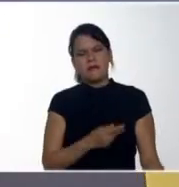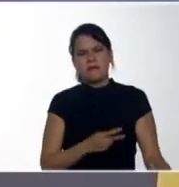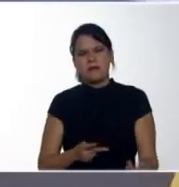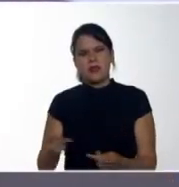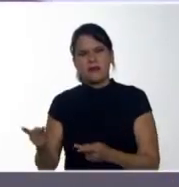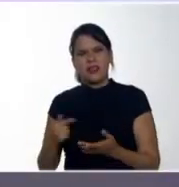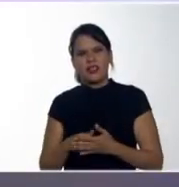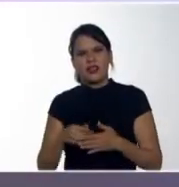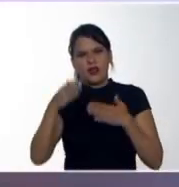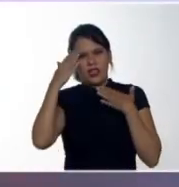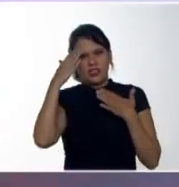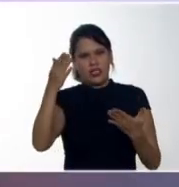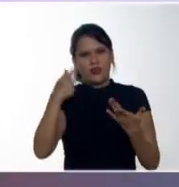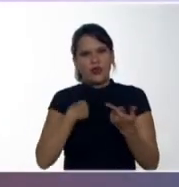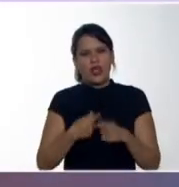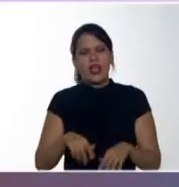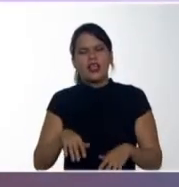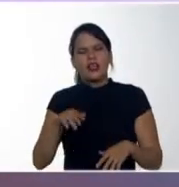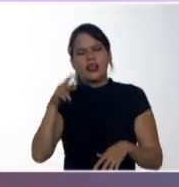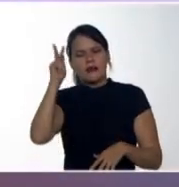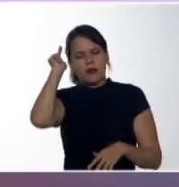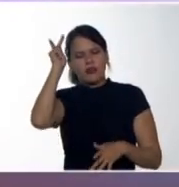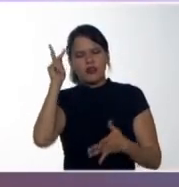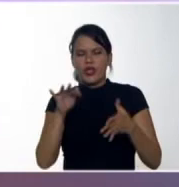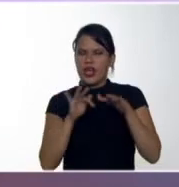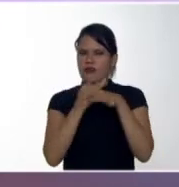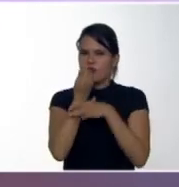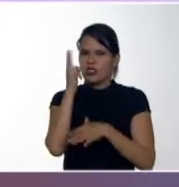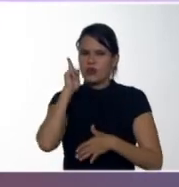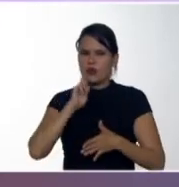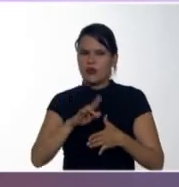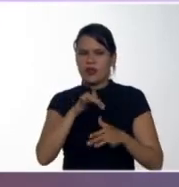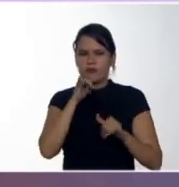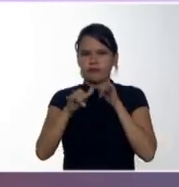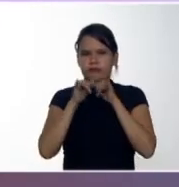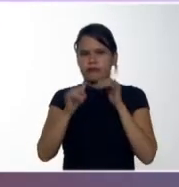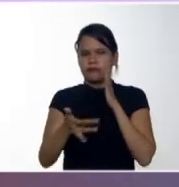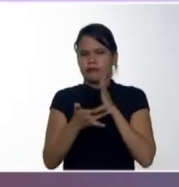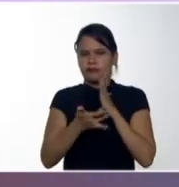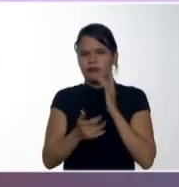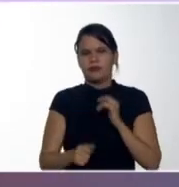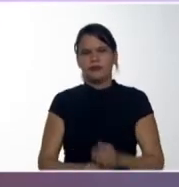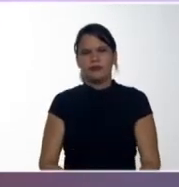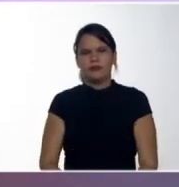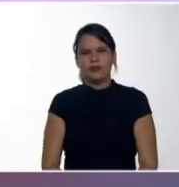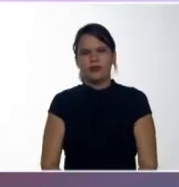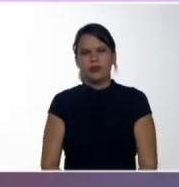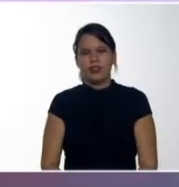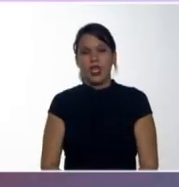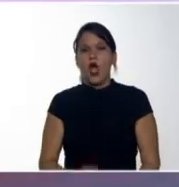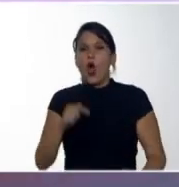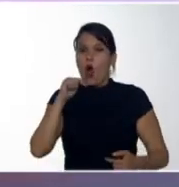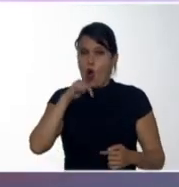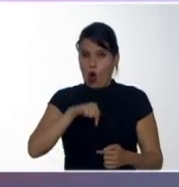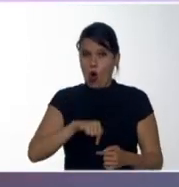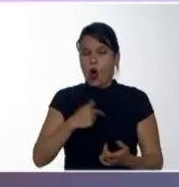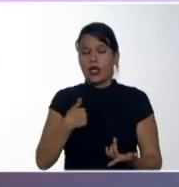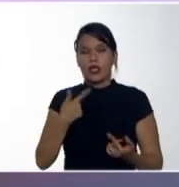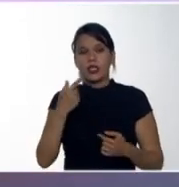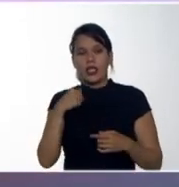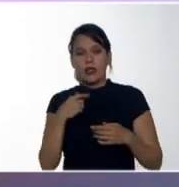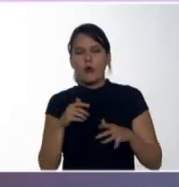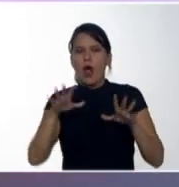Bienvenidos, les saluda Susana Castro de la Fundación Bolivariana de Informática y Telemática, Fundavic. En el segmento de hoy